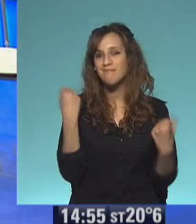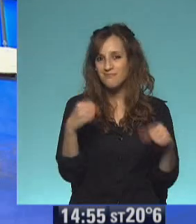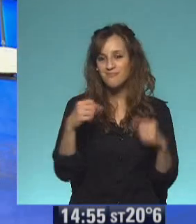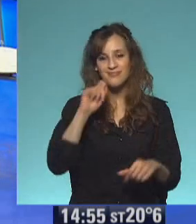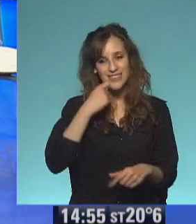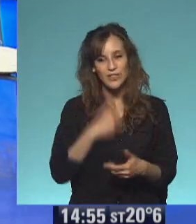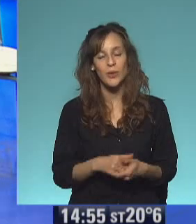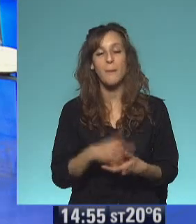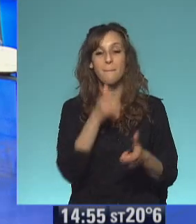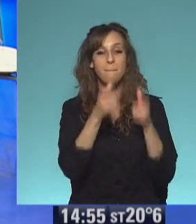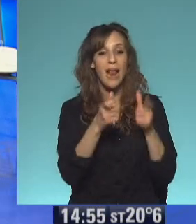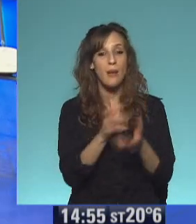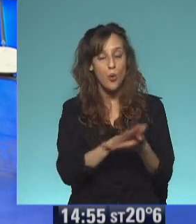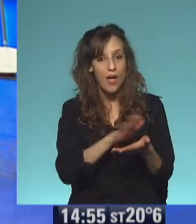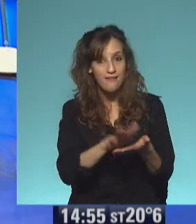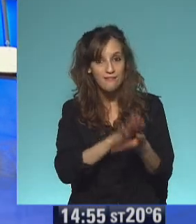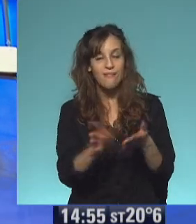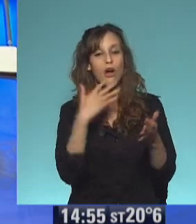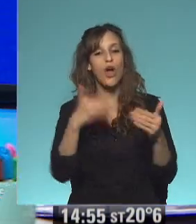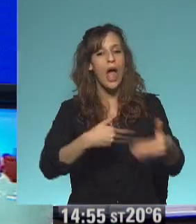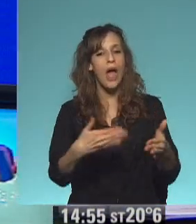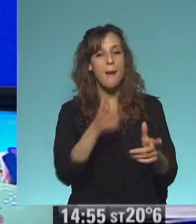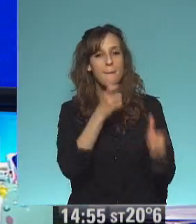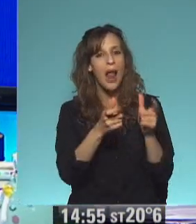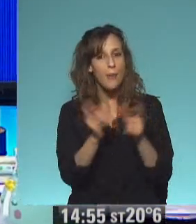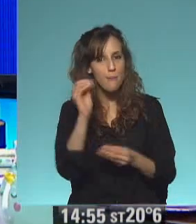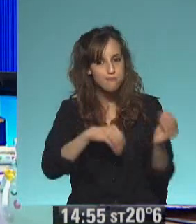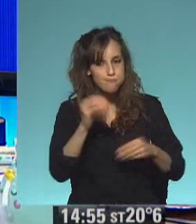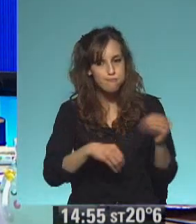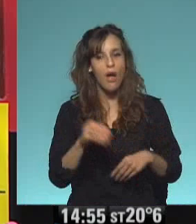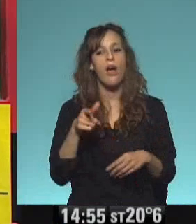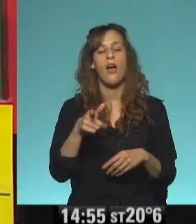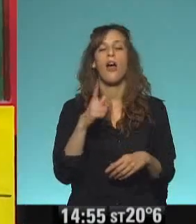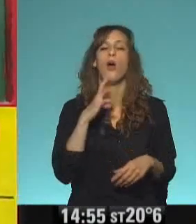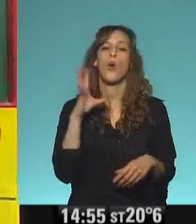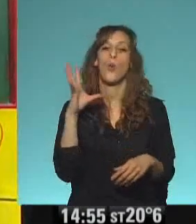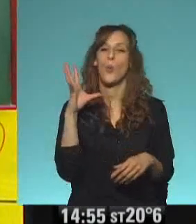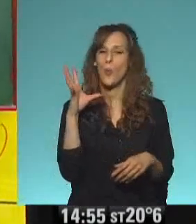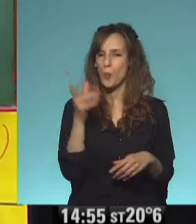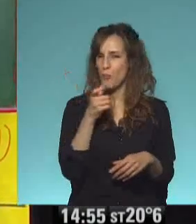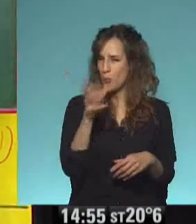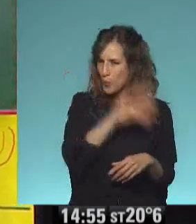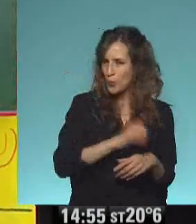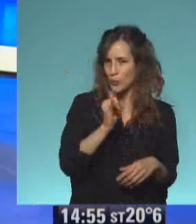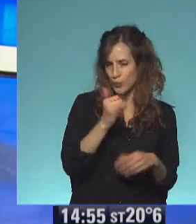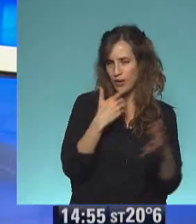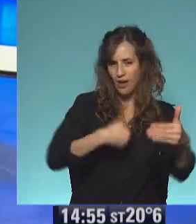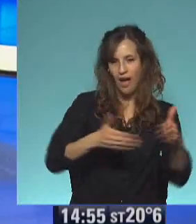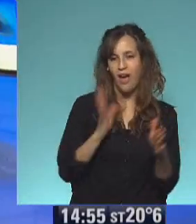Tenemos un montón de palabras nuevas para el cofre de para palabras, el cofre Maga. De palabras. ¿Lo puedo ir a buscar? Claro. Sí. Perfecto. Nah, yo voy por acá atrás. Ay, mejor,